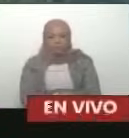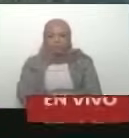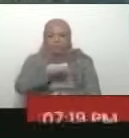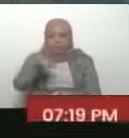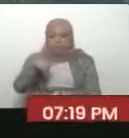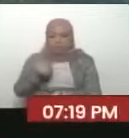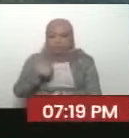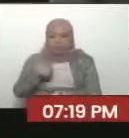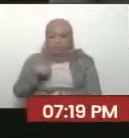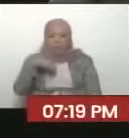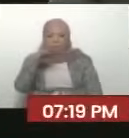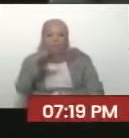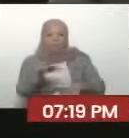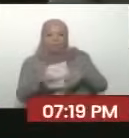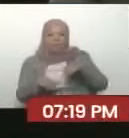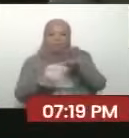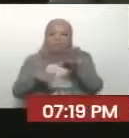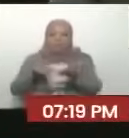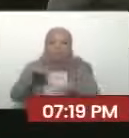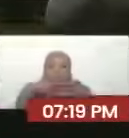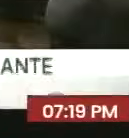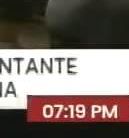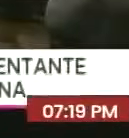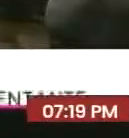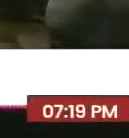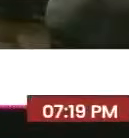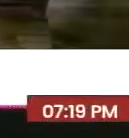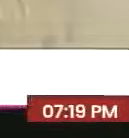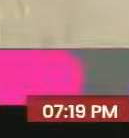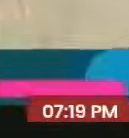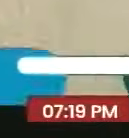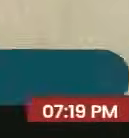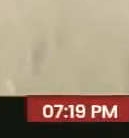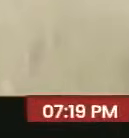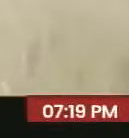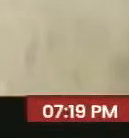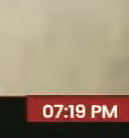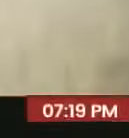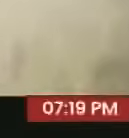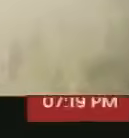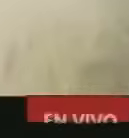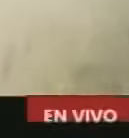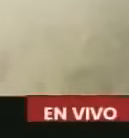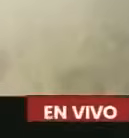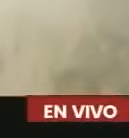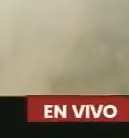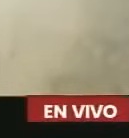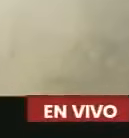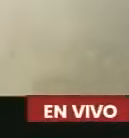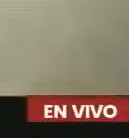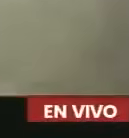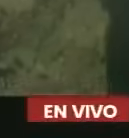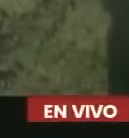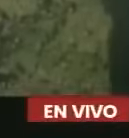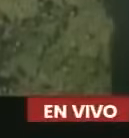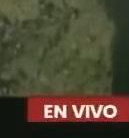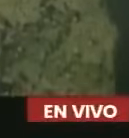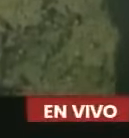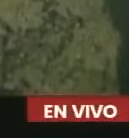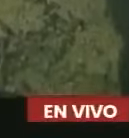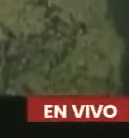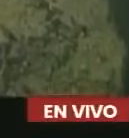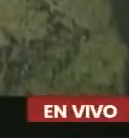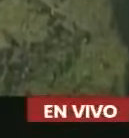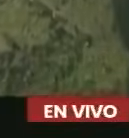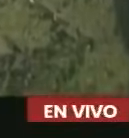Nuestros pasos resuenan con la historia de la tierra. Estas tierras son testigos del tiempo, las más antiguas